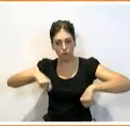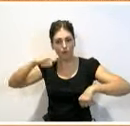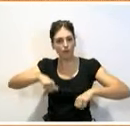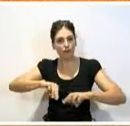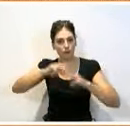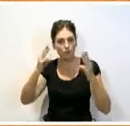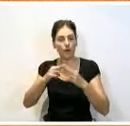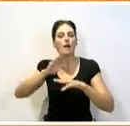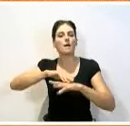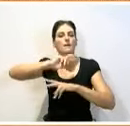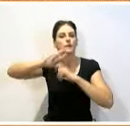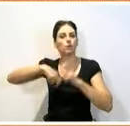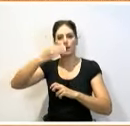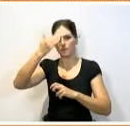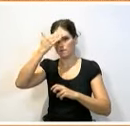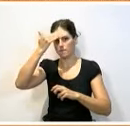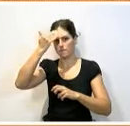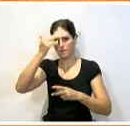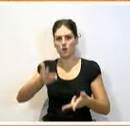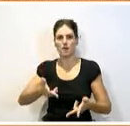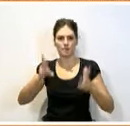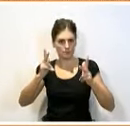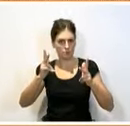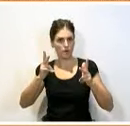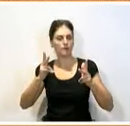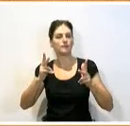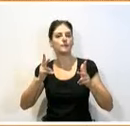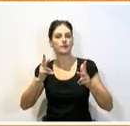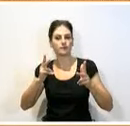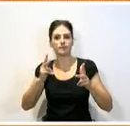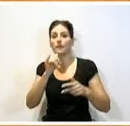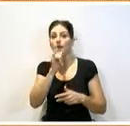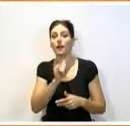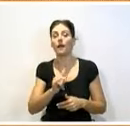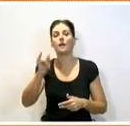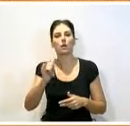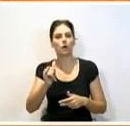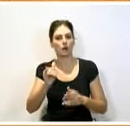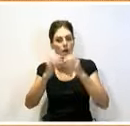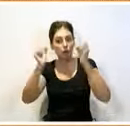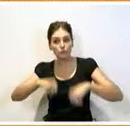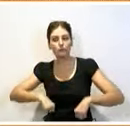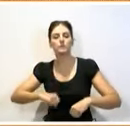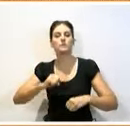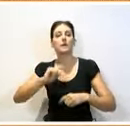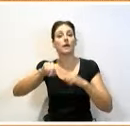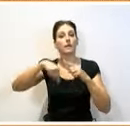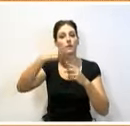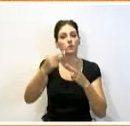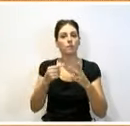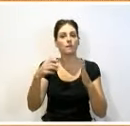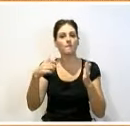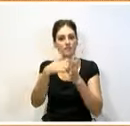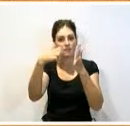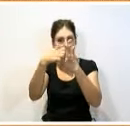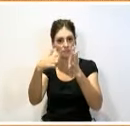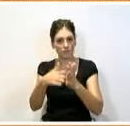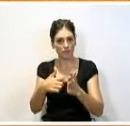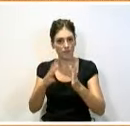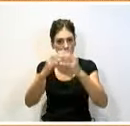la recuperación de la memoria democrática de La Rioja, y también en fechas posteriores se aprobó también la